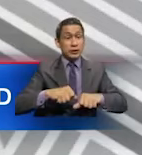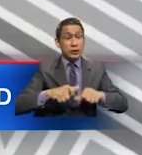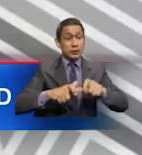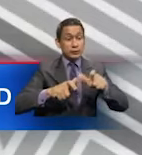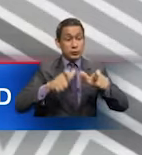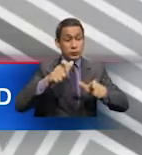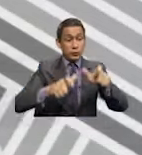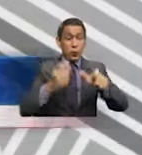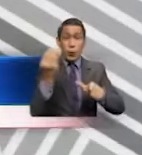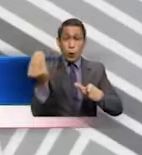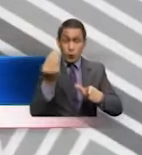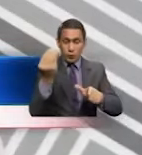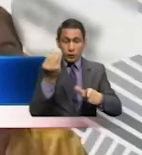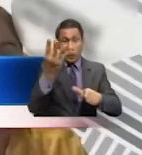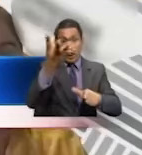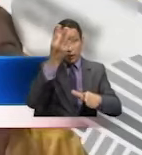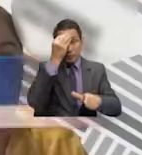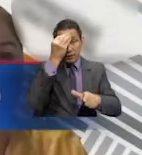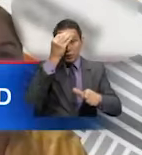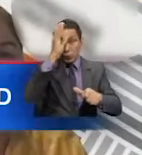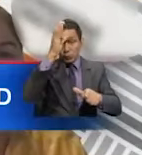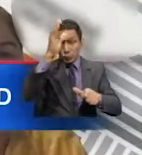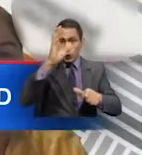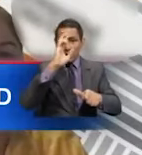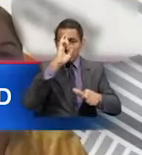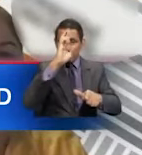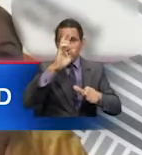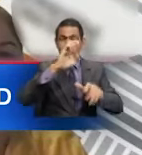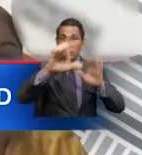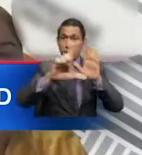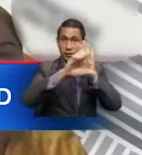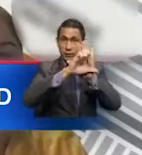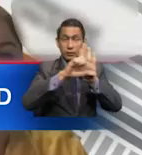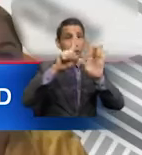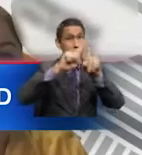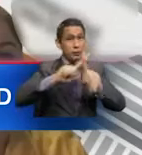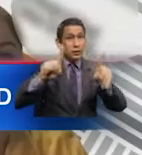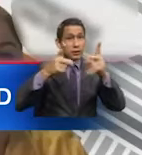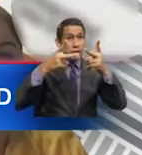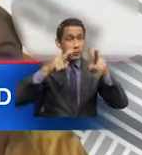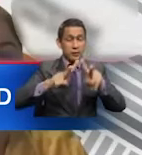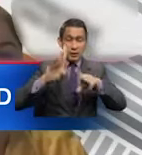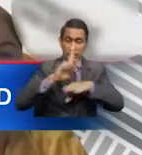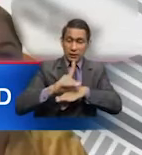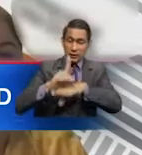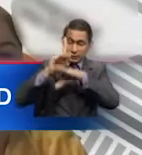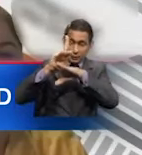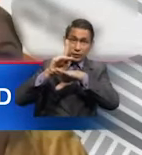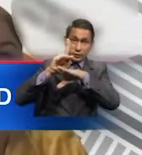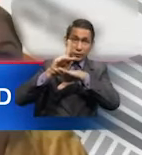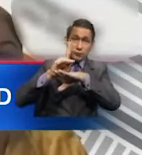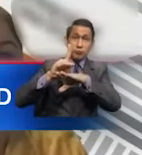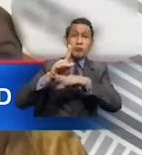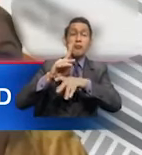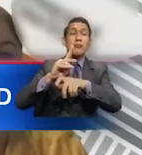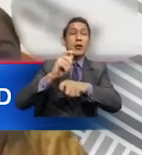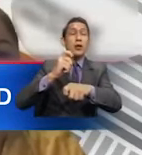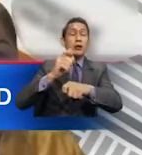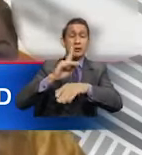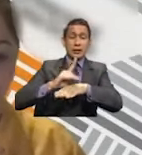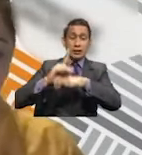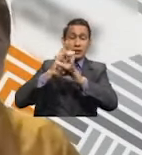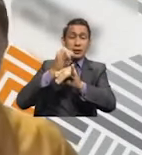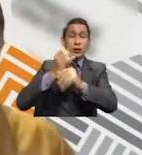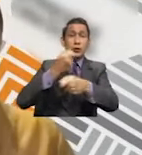generaciones sobre esta cultura de la legalidad. También participaron el director ejecutivo de la Cámara de Comercio de Guayaquil, Juan Carlos Díaz